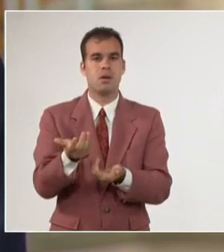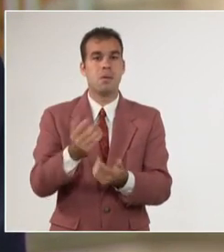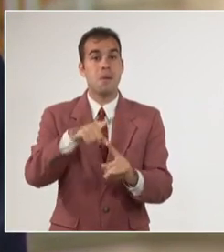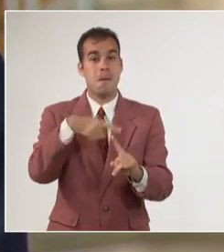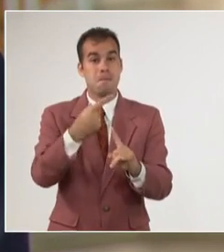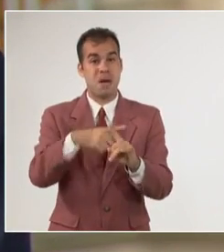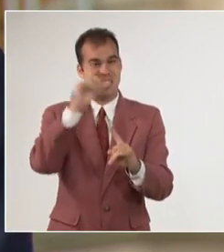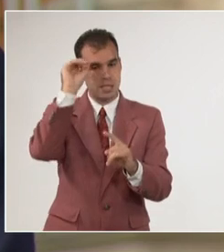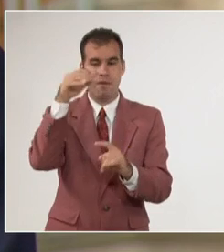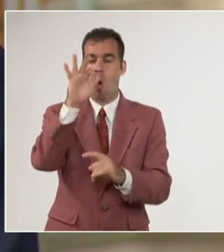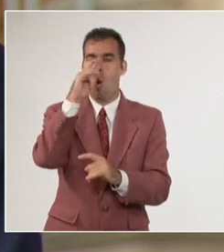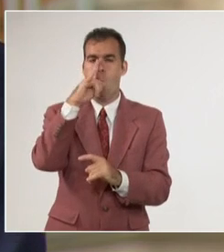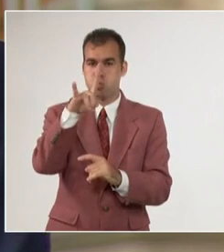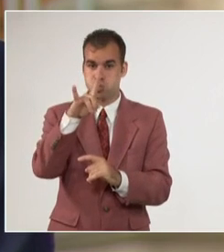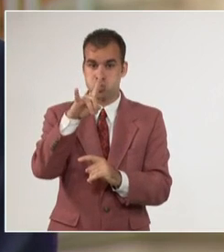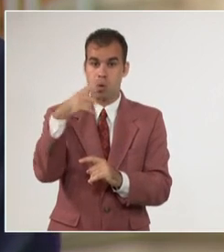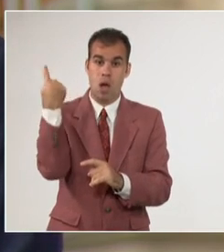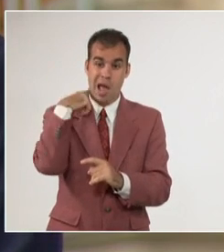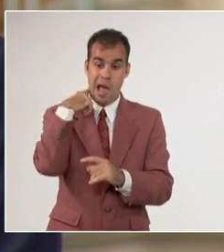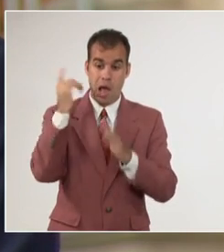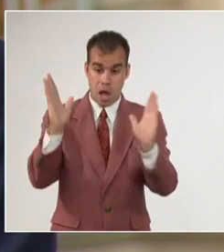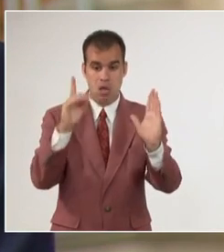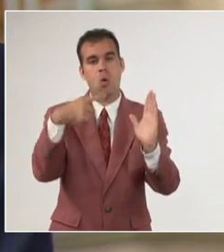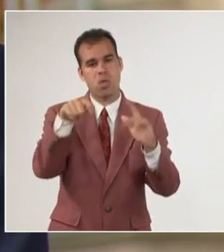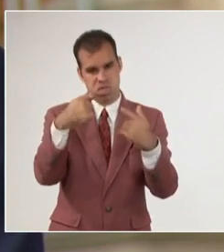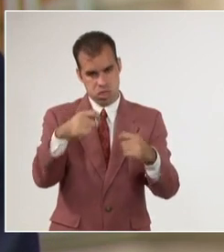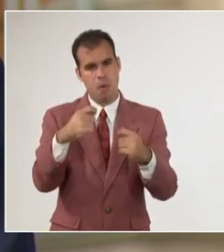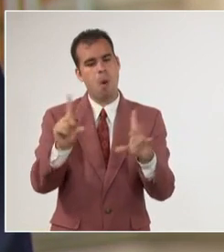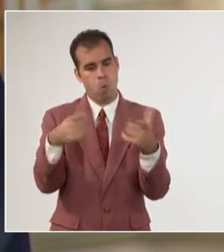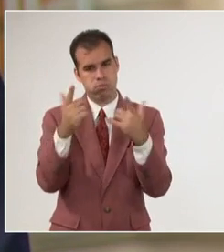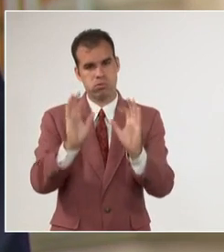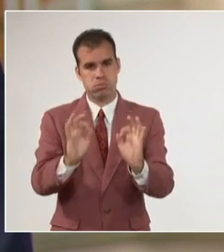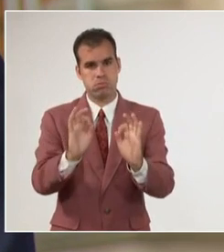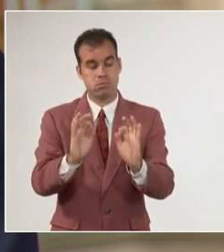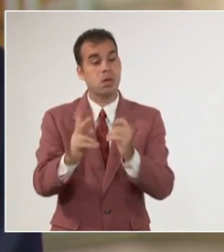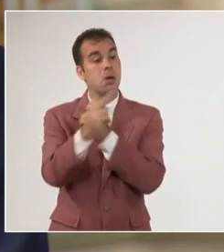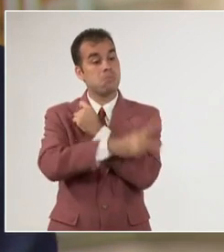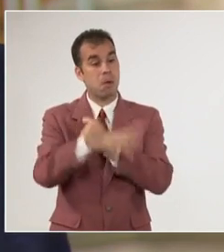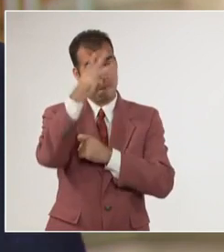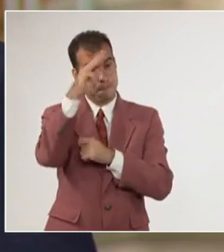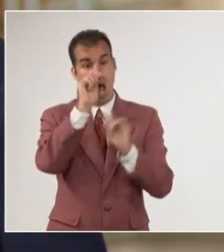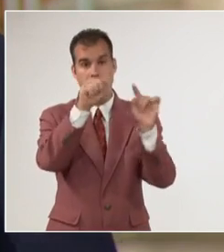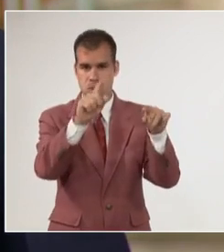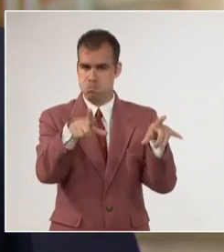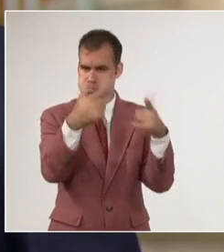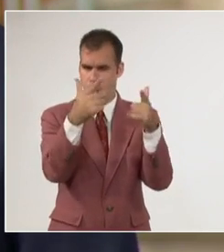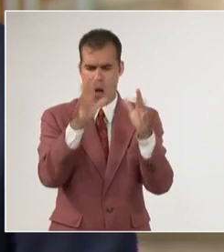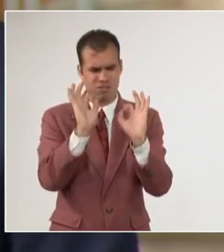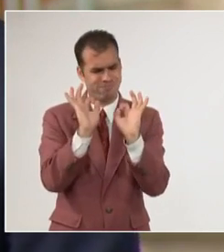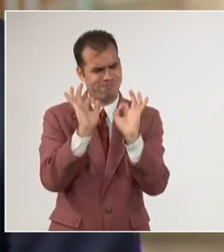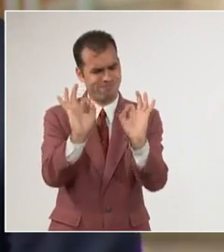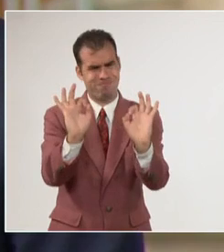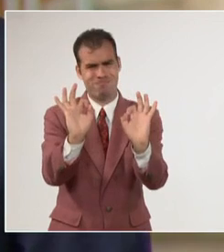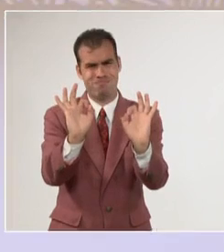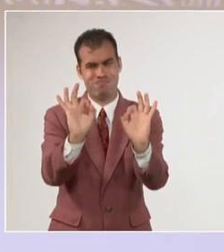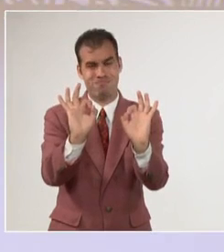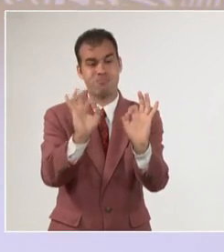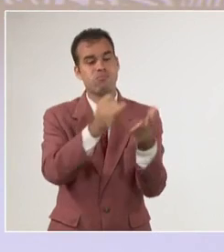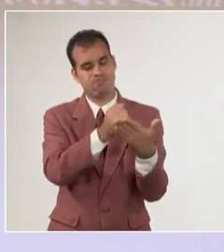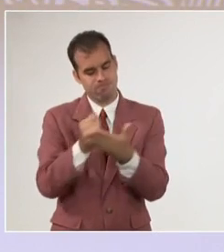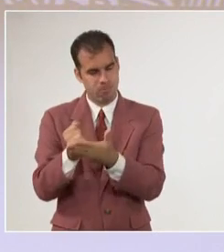de Naciones Unidas en hechos concretos, algo que su país ha cumplido de forma ejemplar para con nuestro